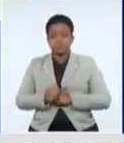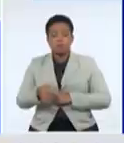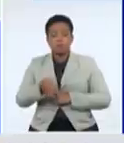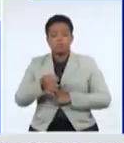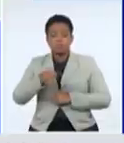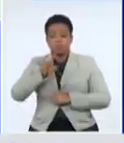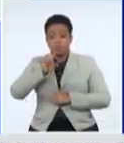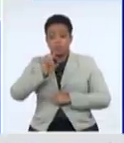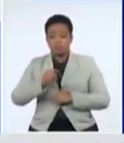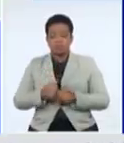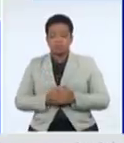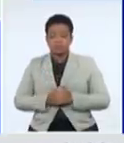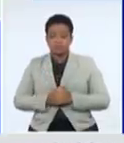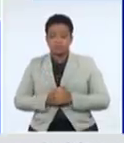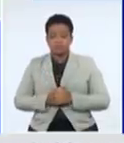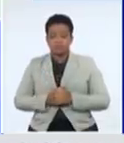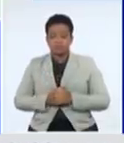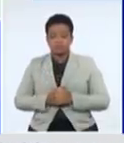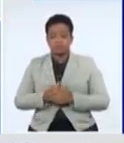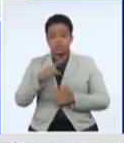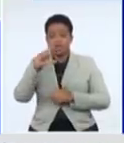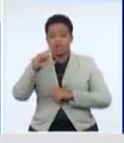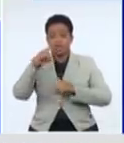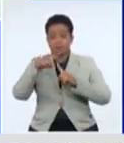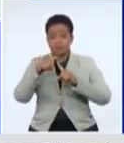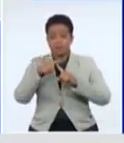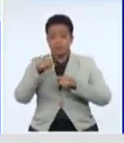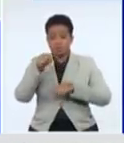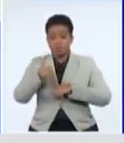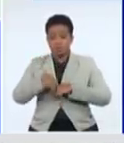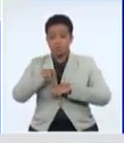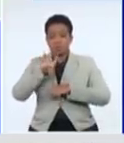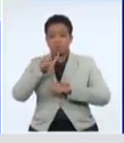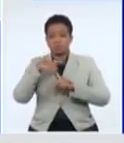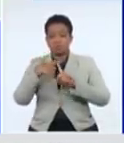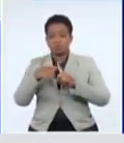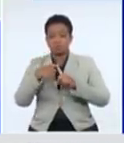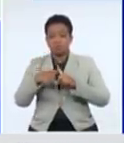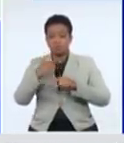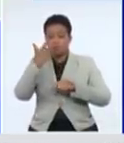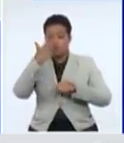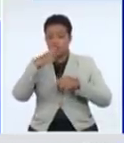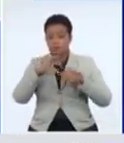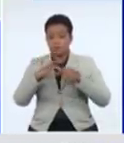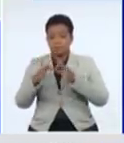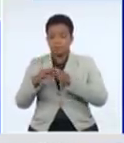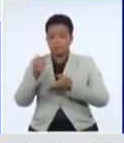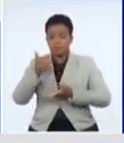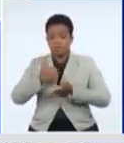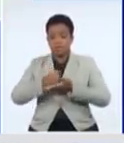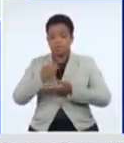11 municipios. Caimito hoy confirma 4 positivos, Artemisa 3, Bauta 2, al igual que San